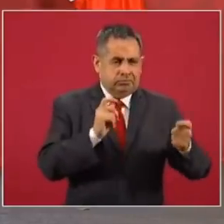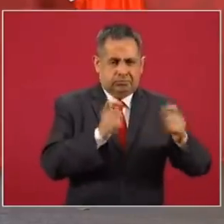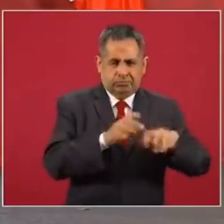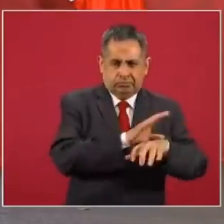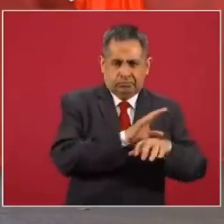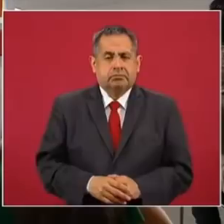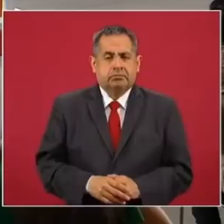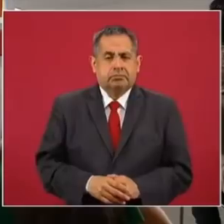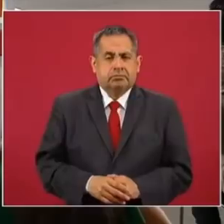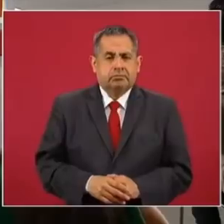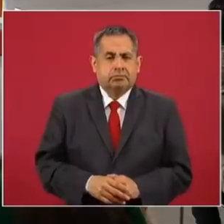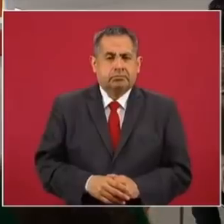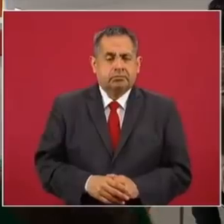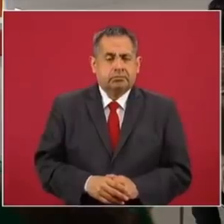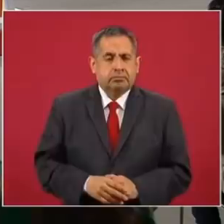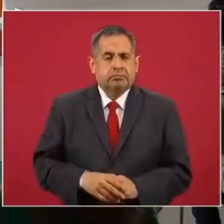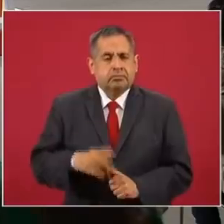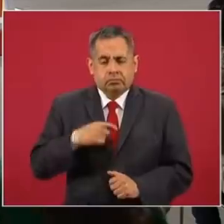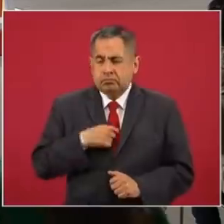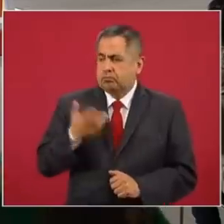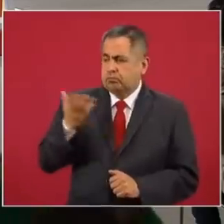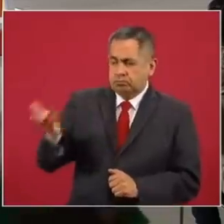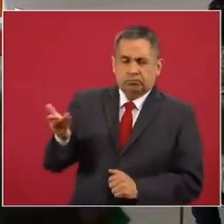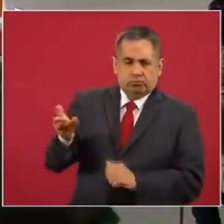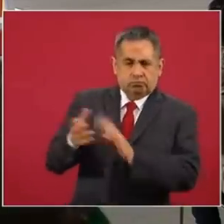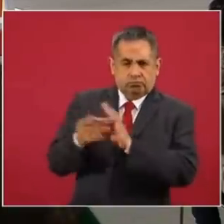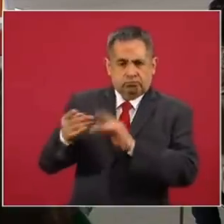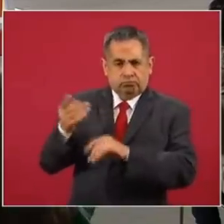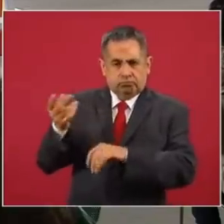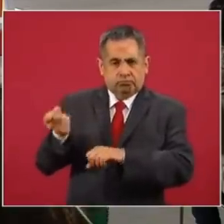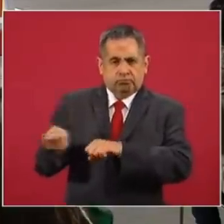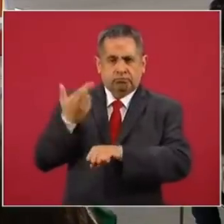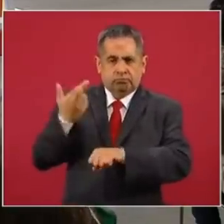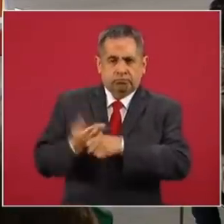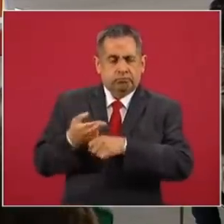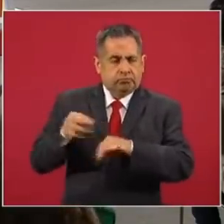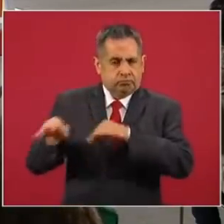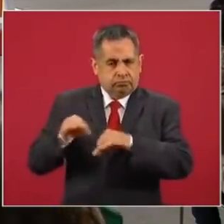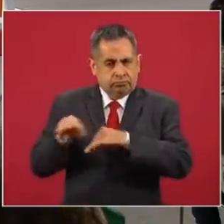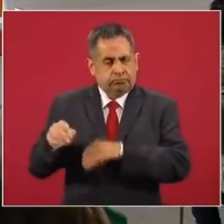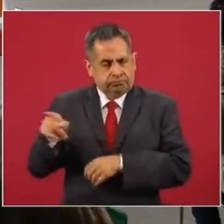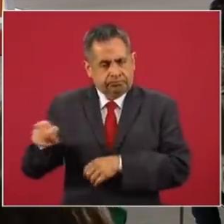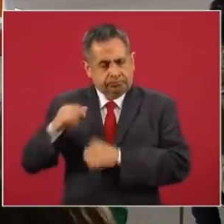100,000. Voy a pedirle a la secretaria del Trabajo,